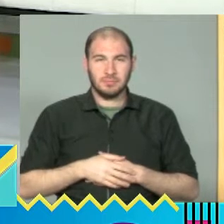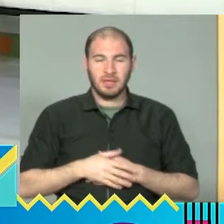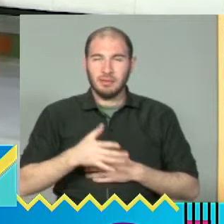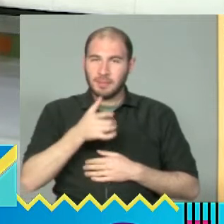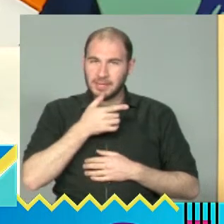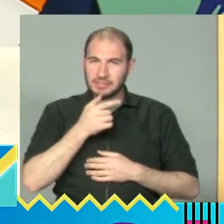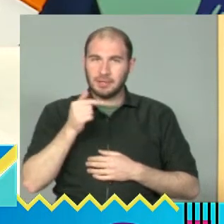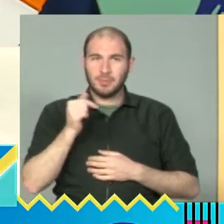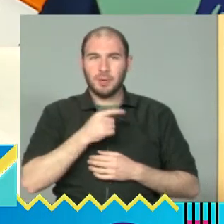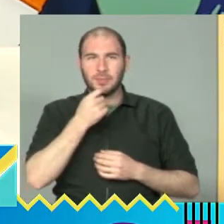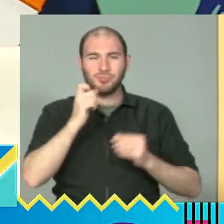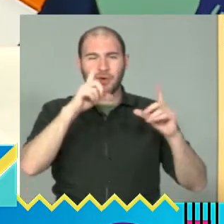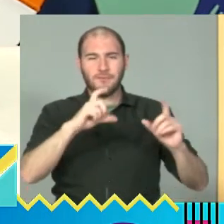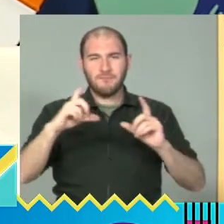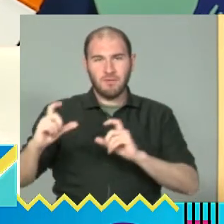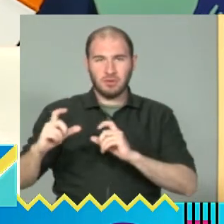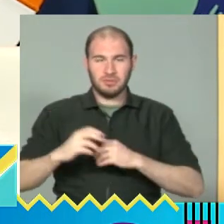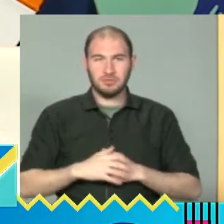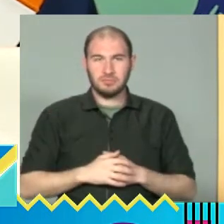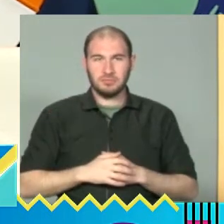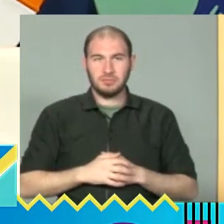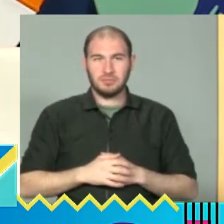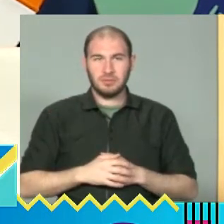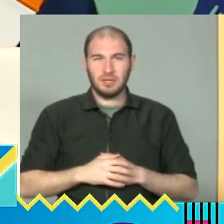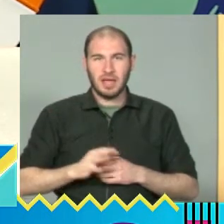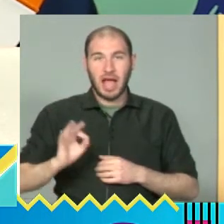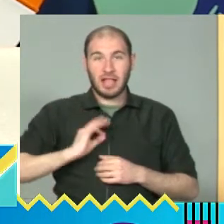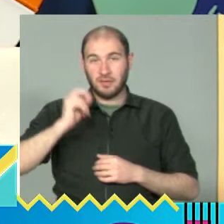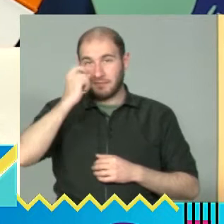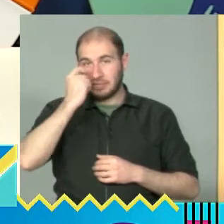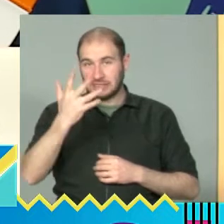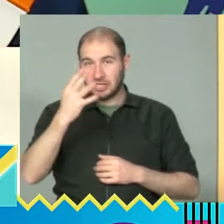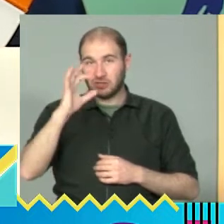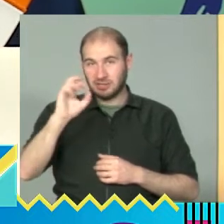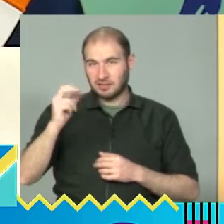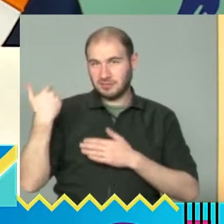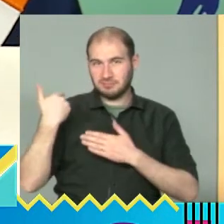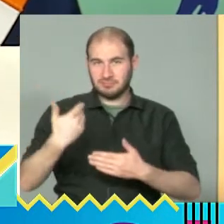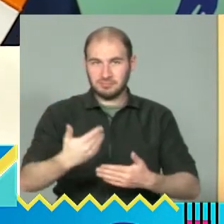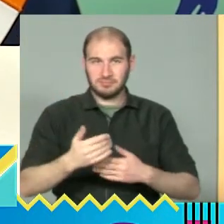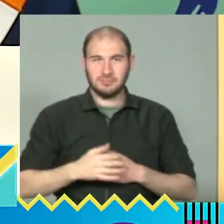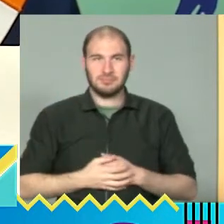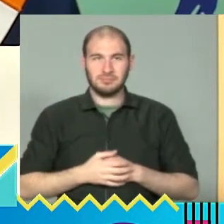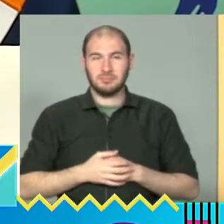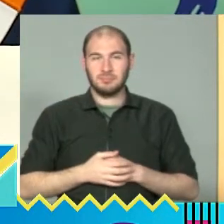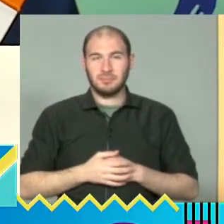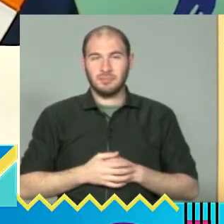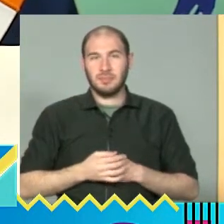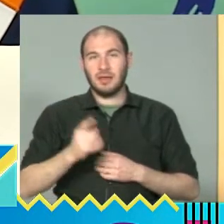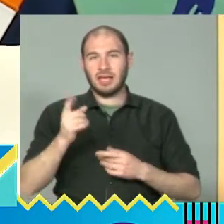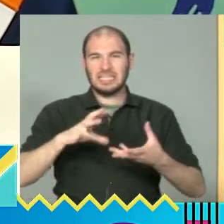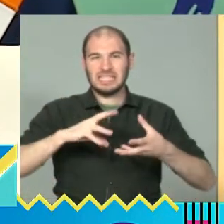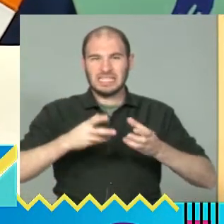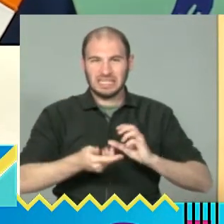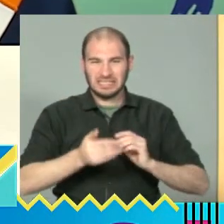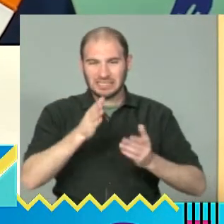creo que si vos agarrás las fotos de los últimos 25 o 30 años en Argentina, donde cada vez hubo algún tipo de crisis